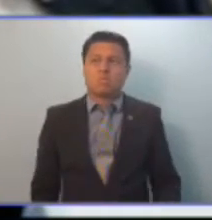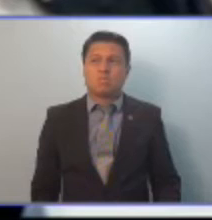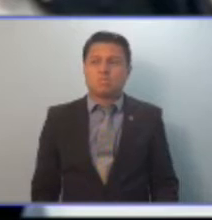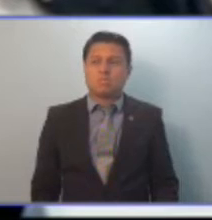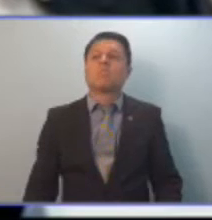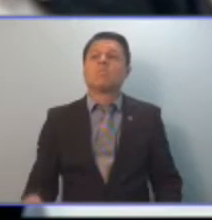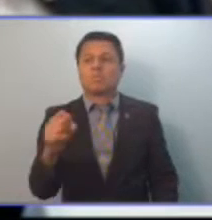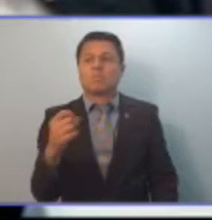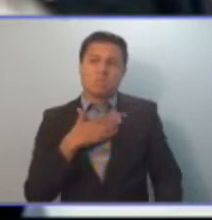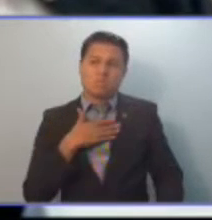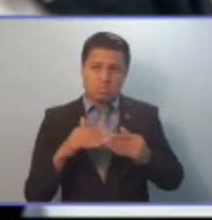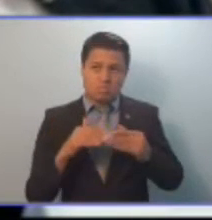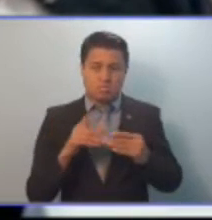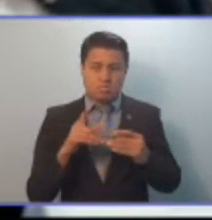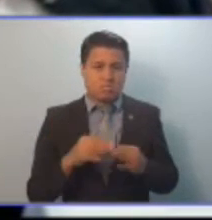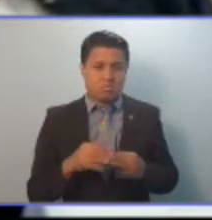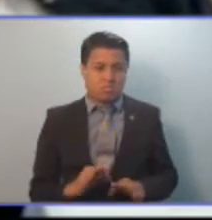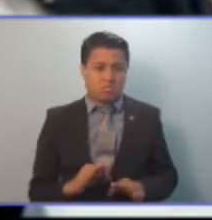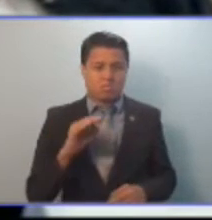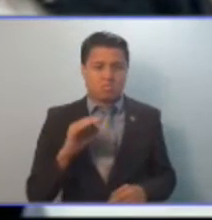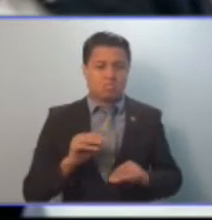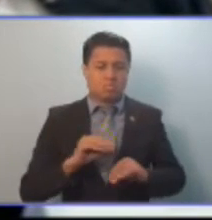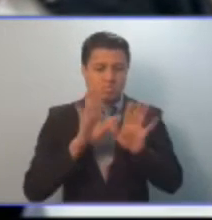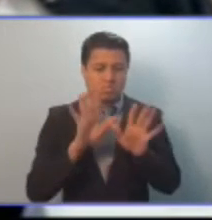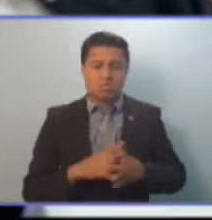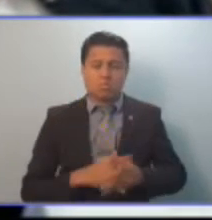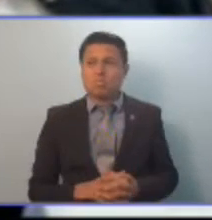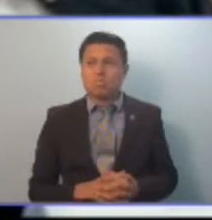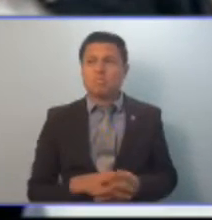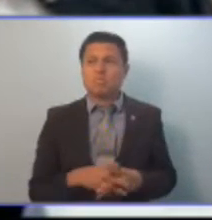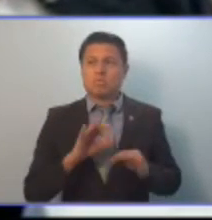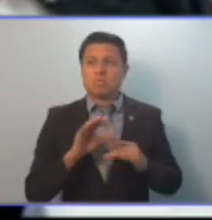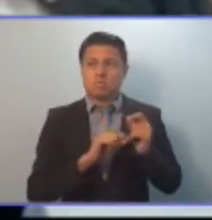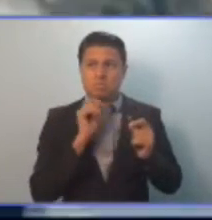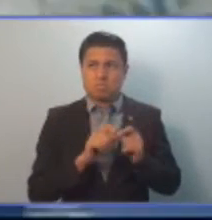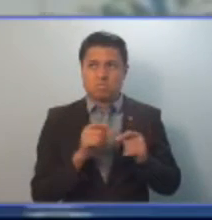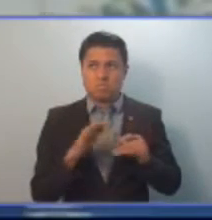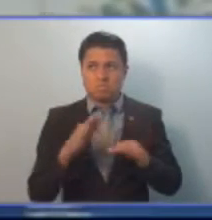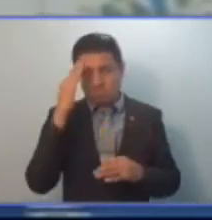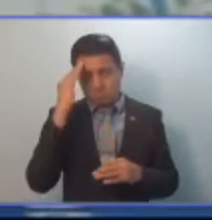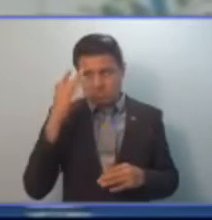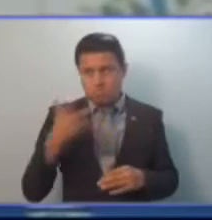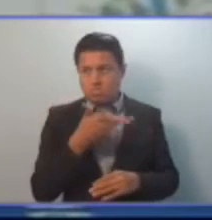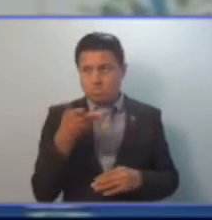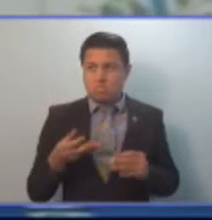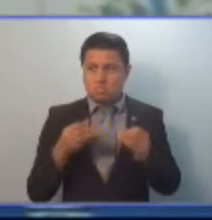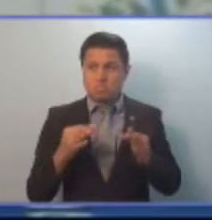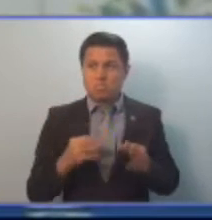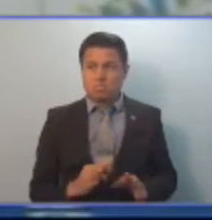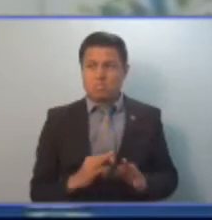que tiene diversos matices, por cierto, perfectamente cabemos todas las corrientes,